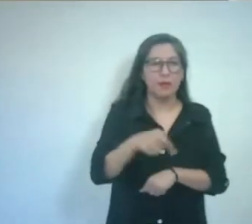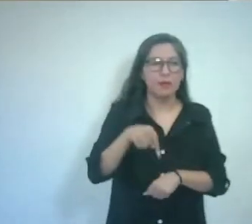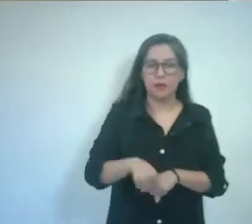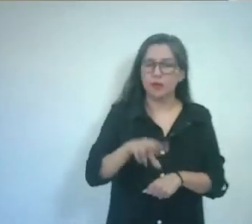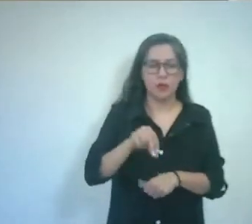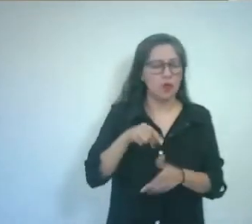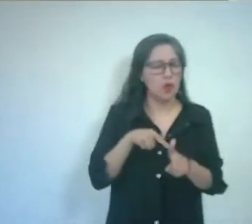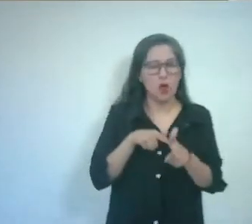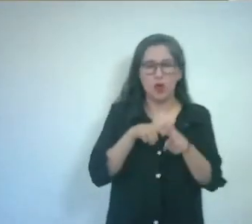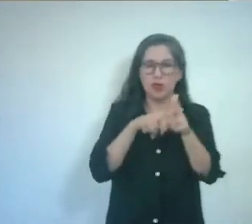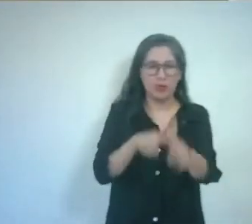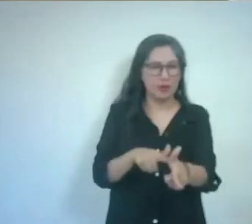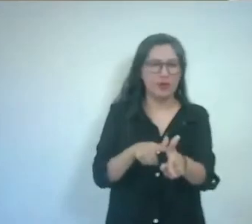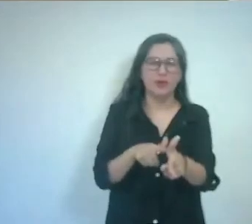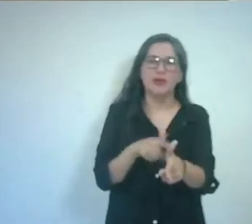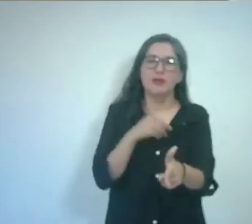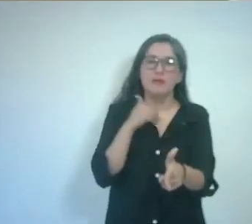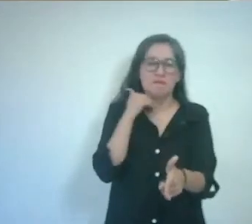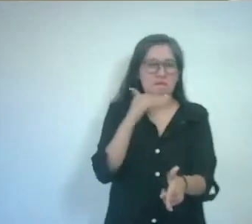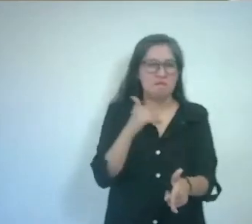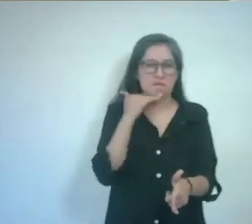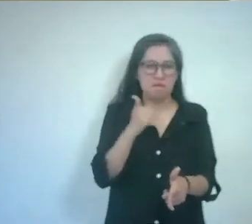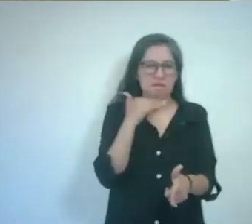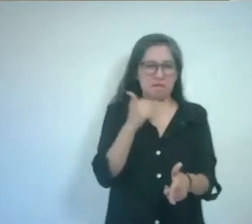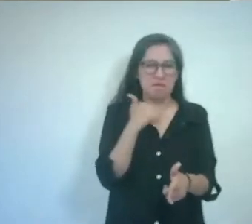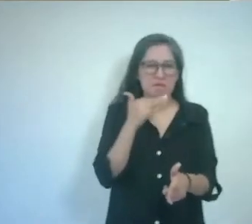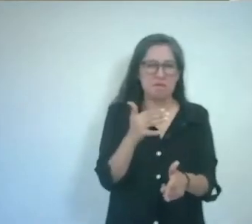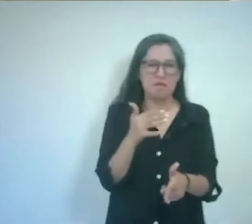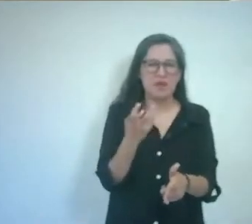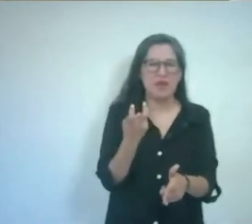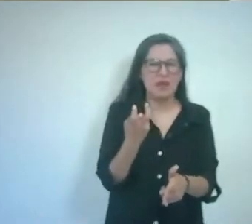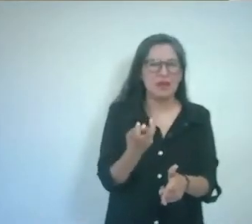más manchado por esos